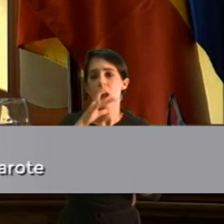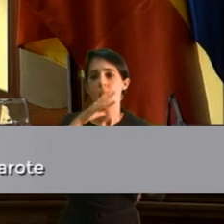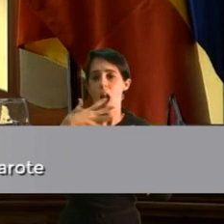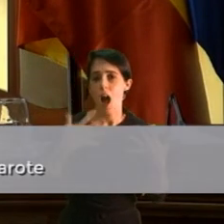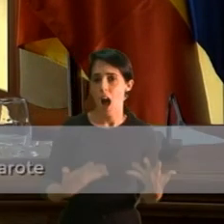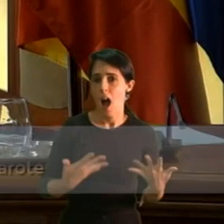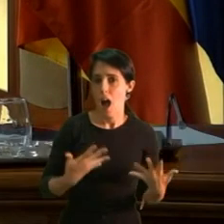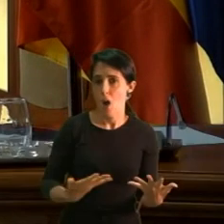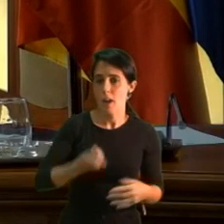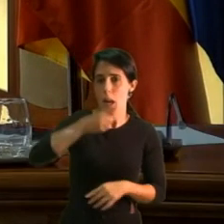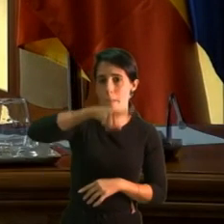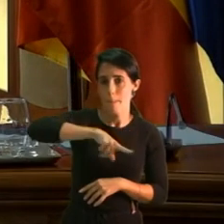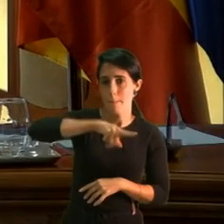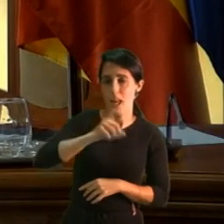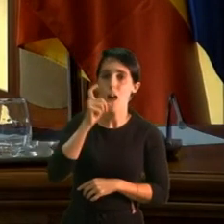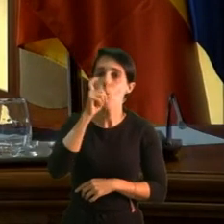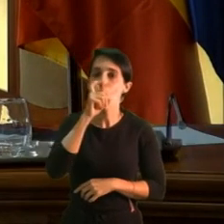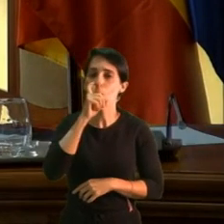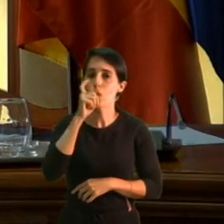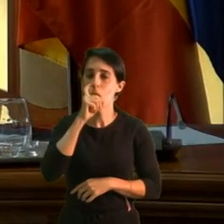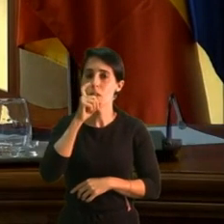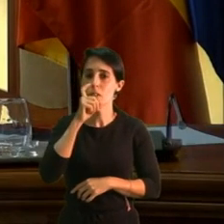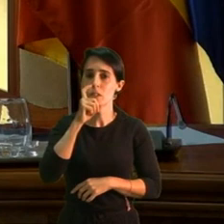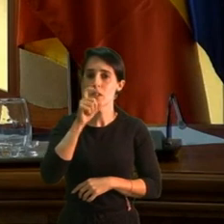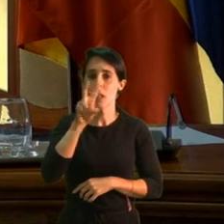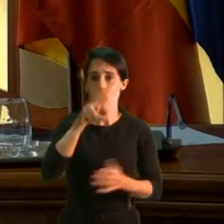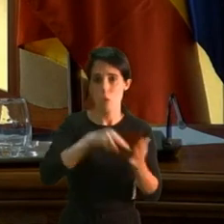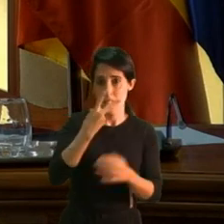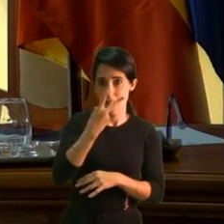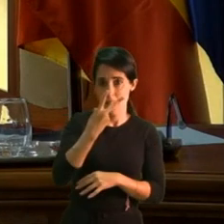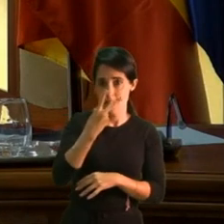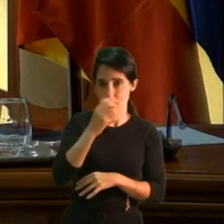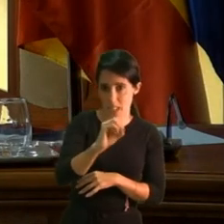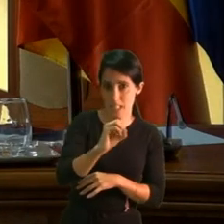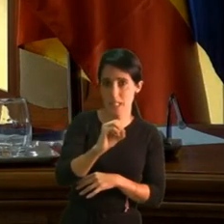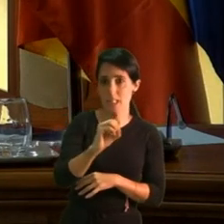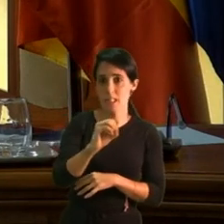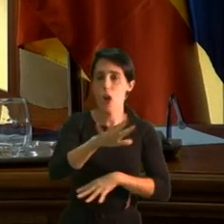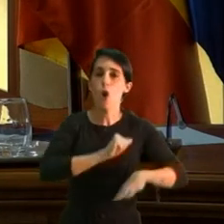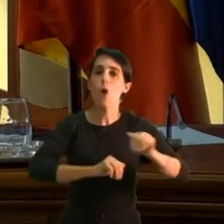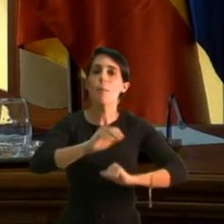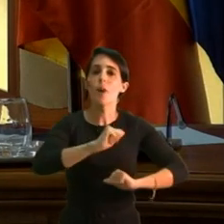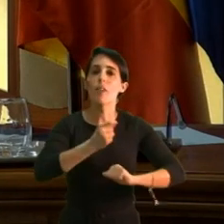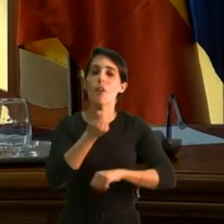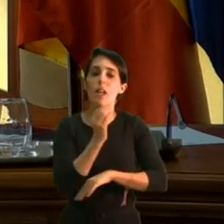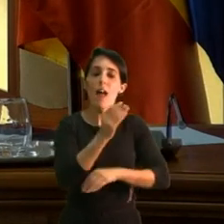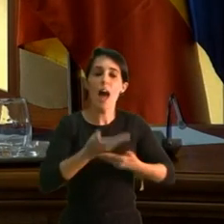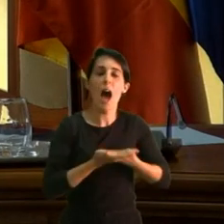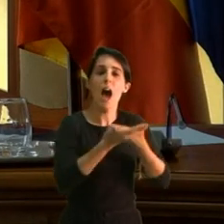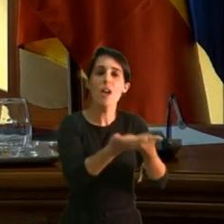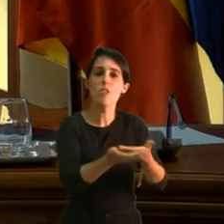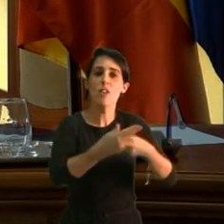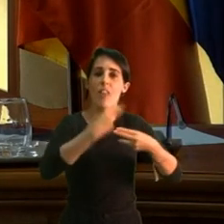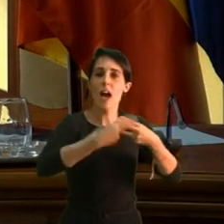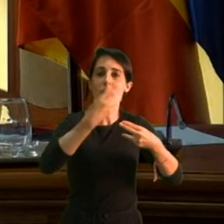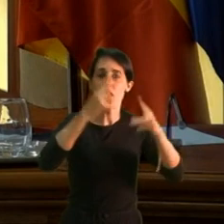en el mes de junio de 2020, la convocatoria de ayudas al taxi que se hizo pública por parte de